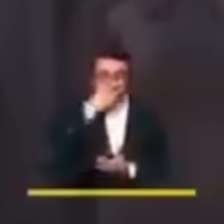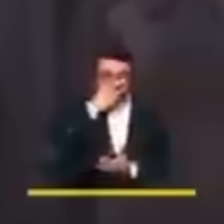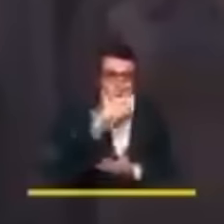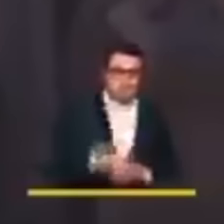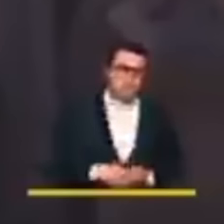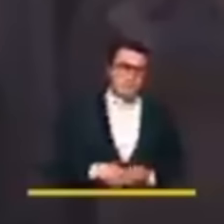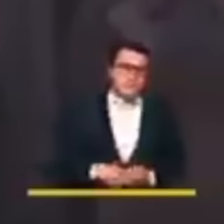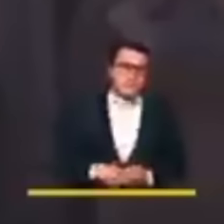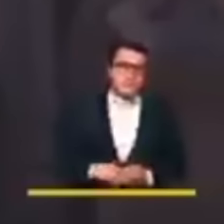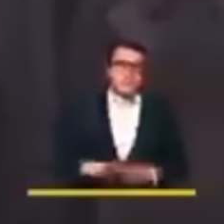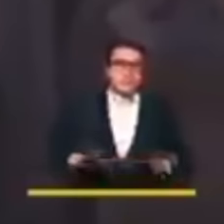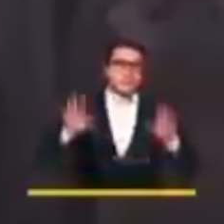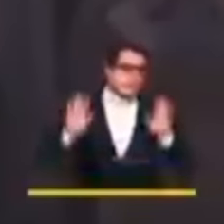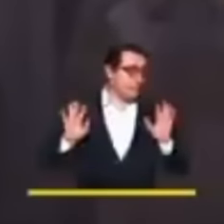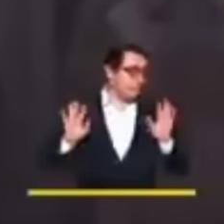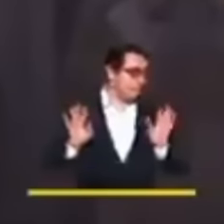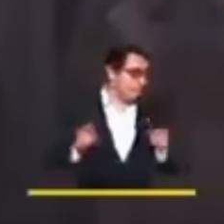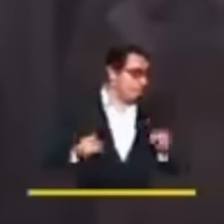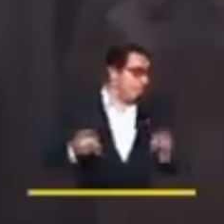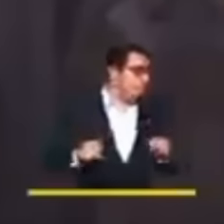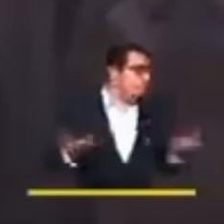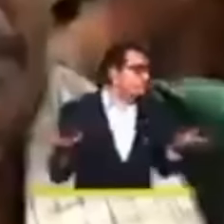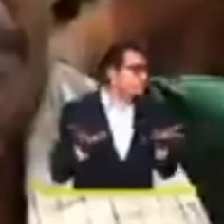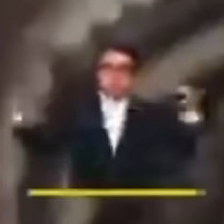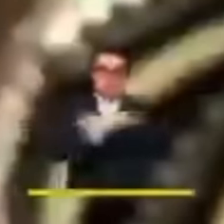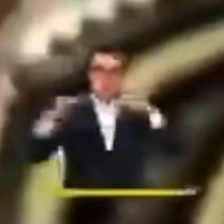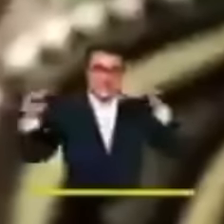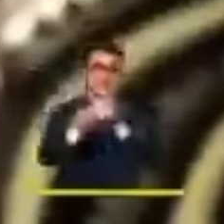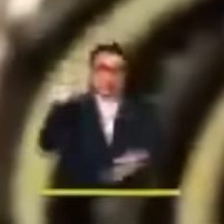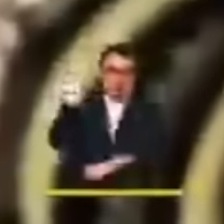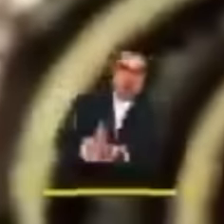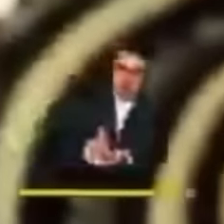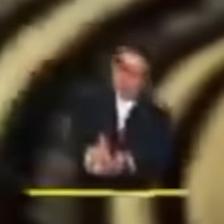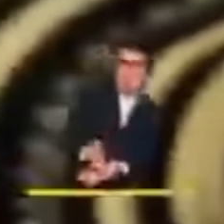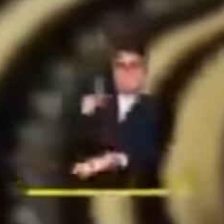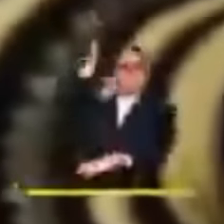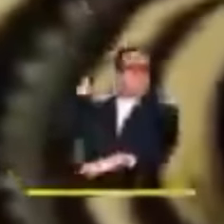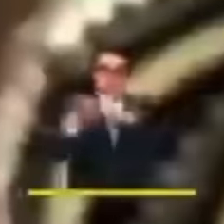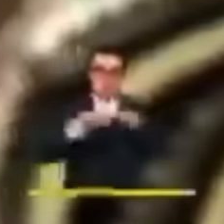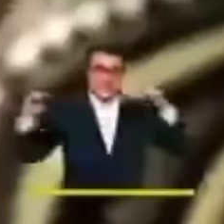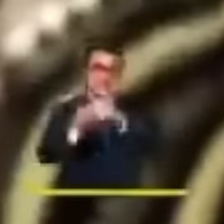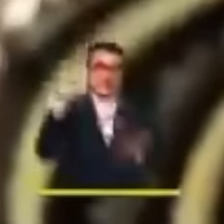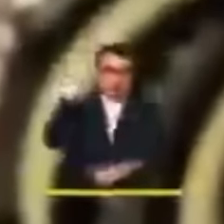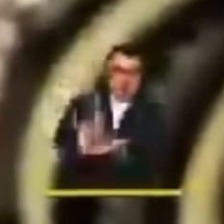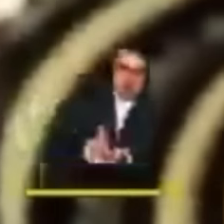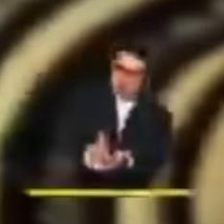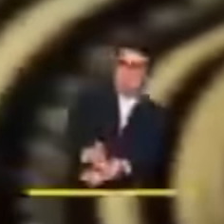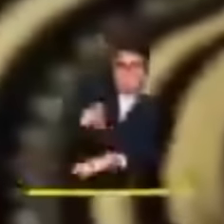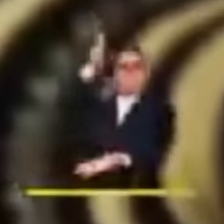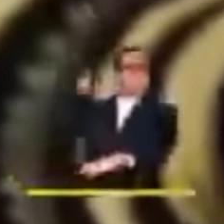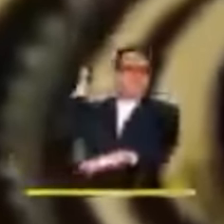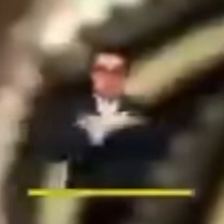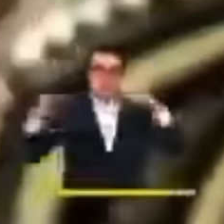de quién es la culpa del presidente gustavo petro de la inteligencia militar que es la encargada de verificar si la